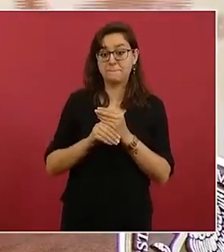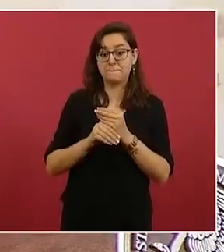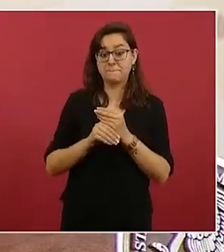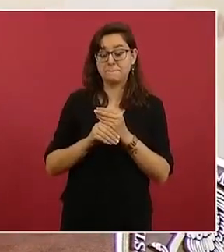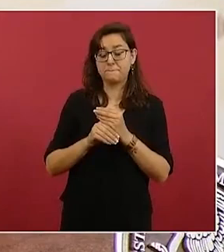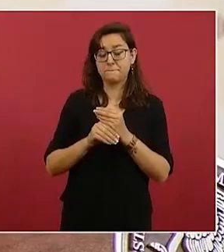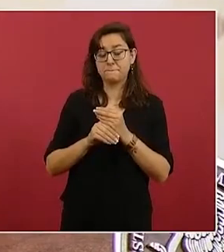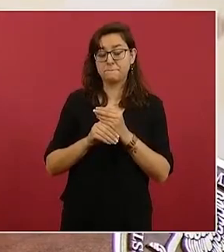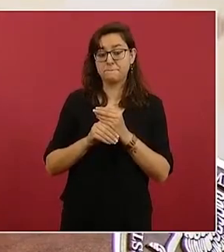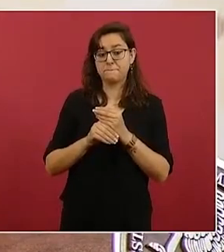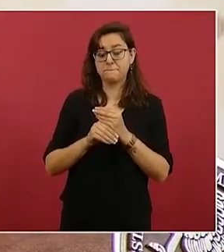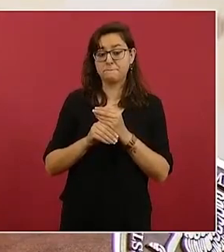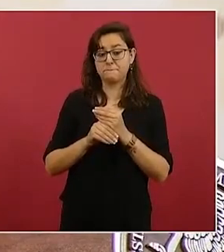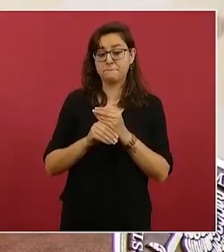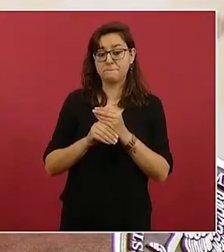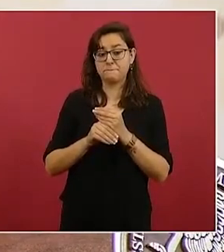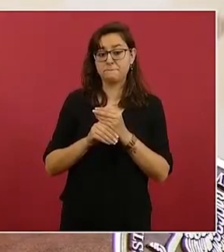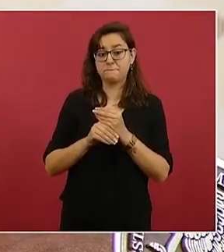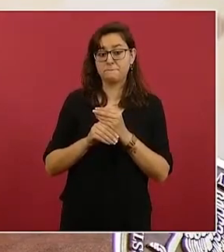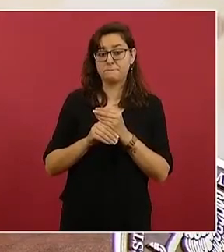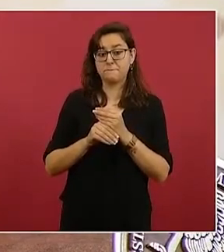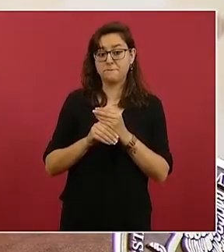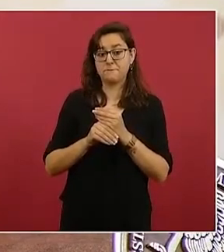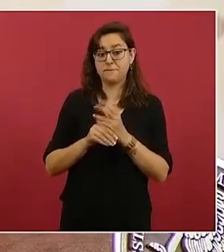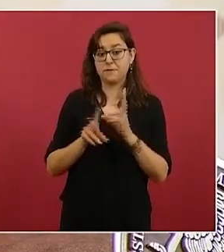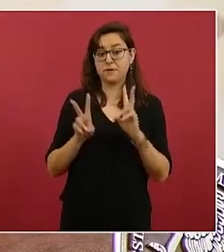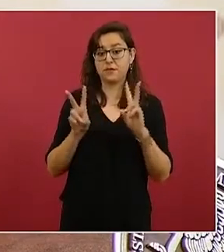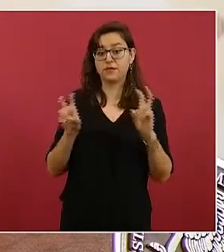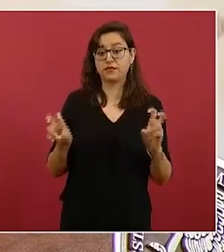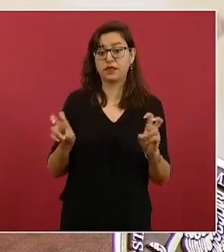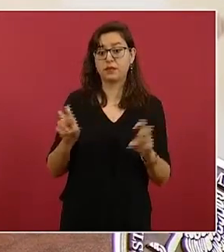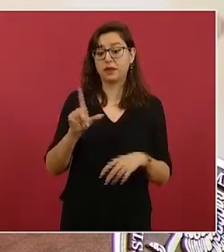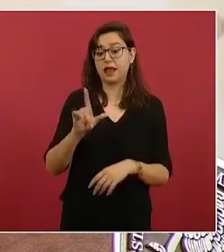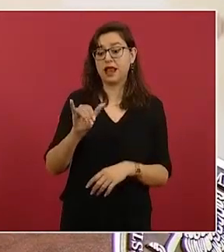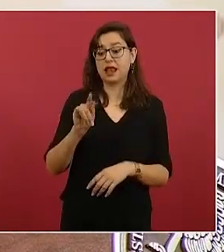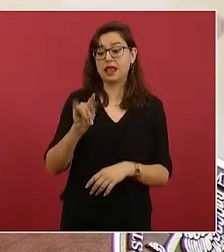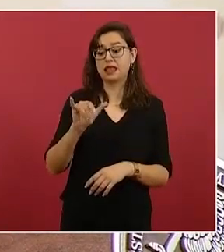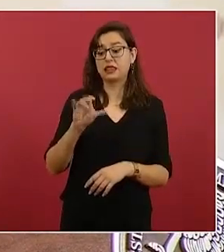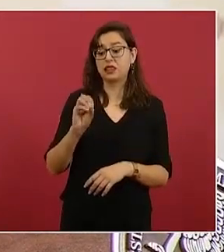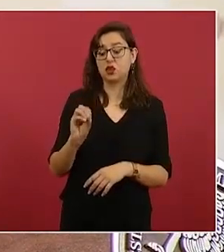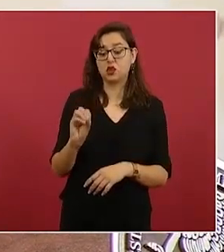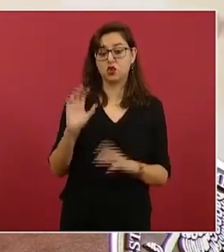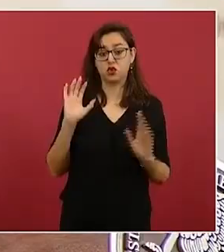en esa ley, por ejemplo, lo del litio,